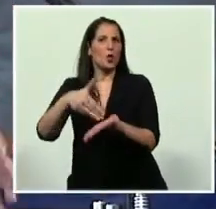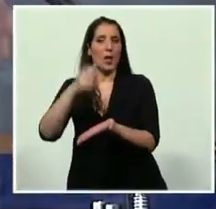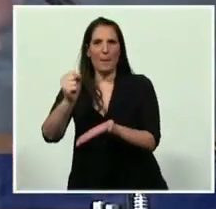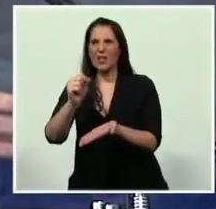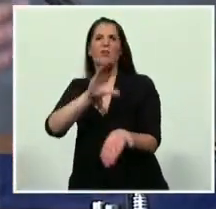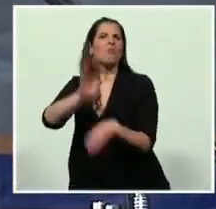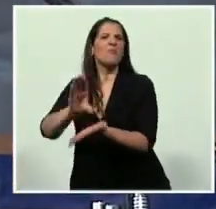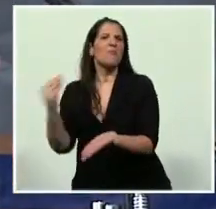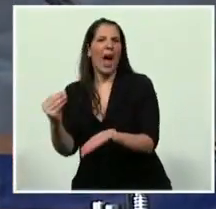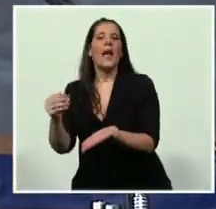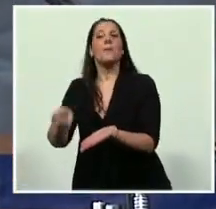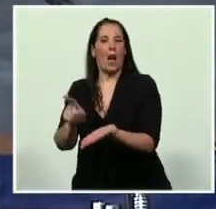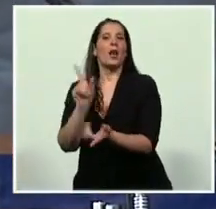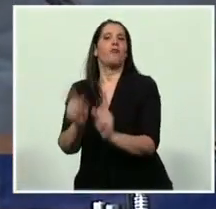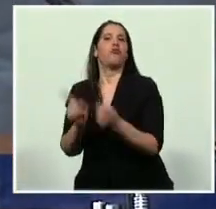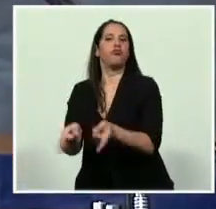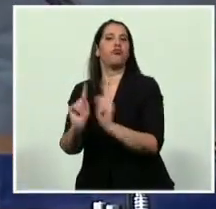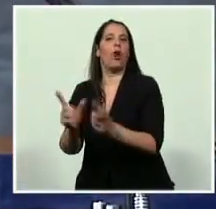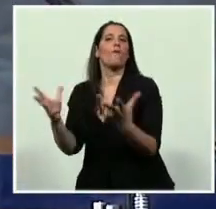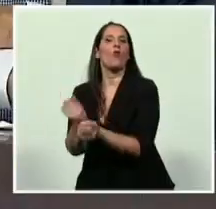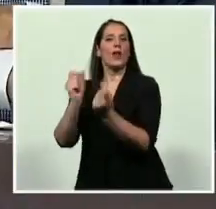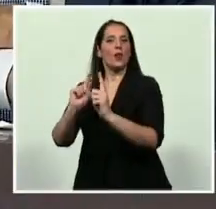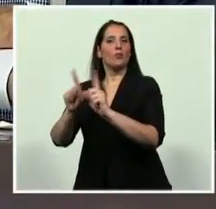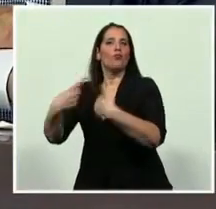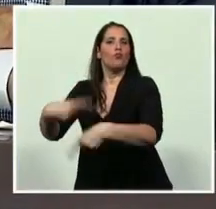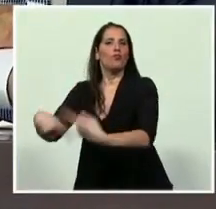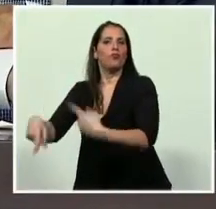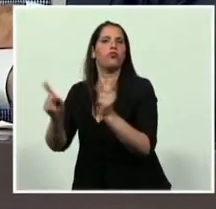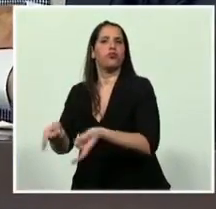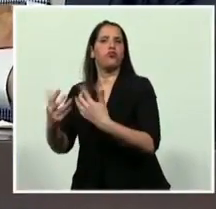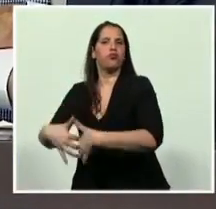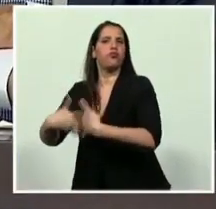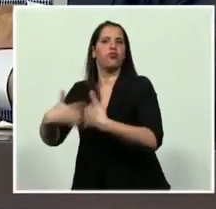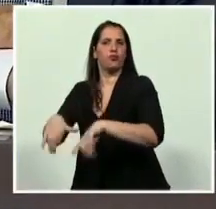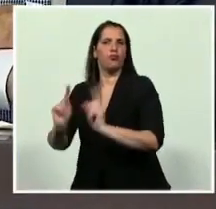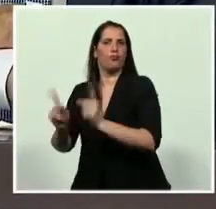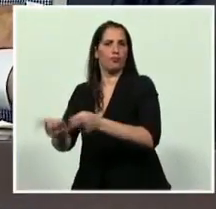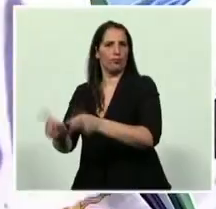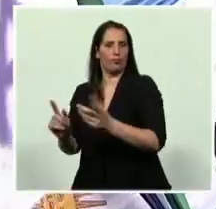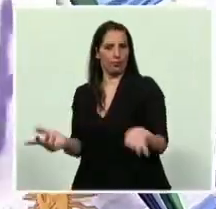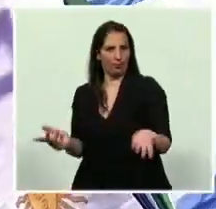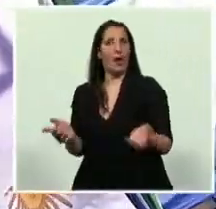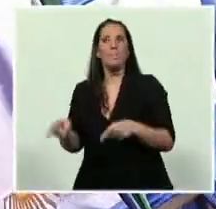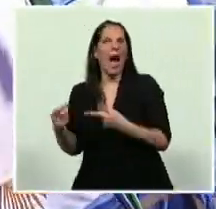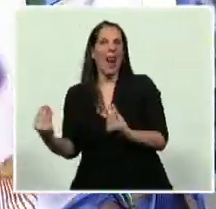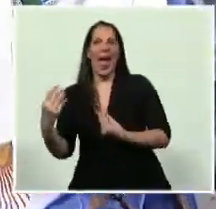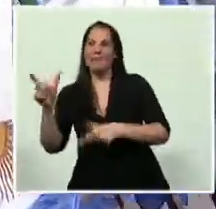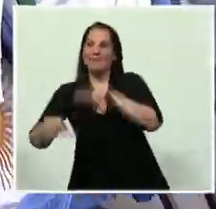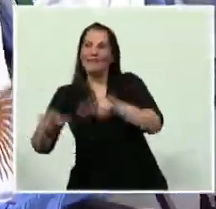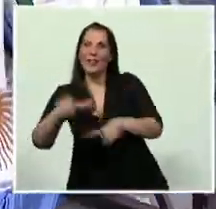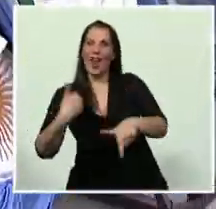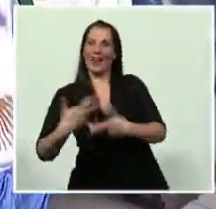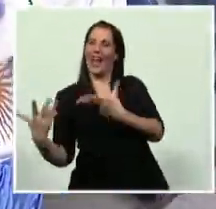que va a sostener el crecimiento de esa fundación que tanto ayuda a la salud de los argentinos. Sé que circularon por las